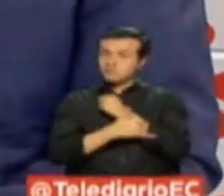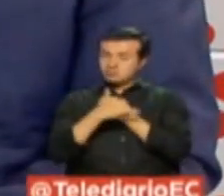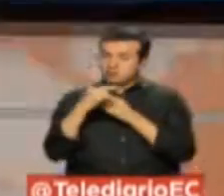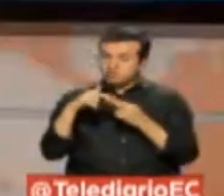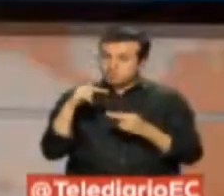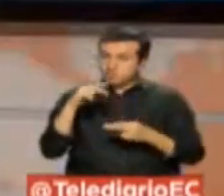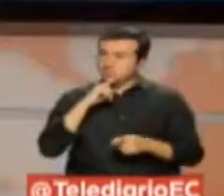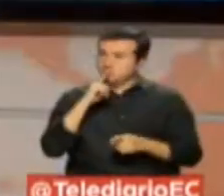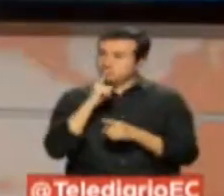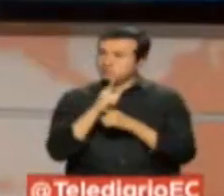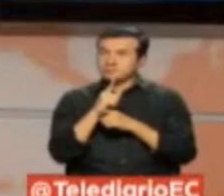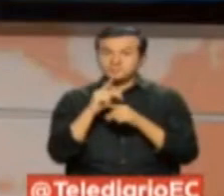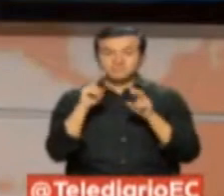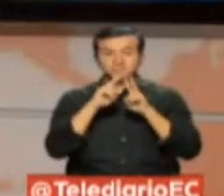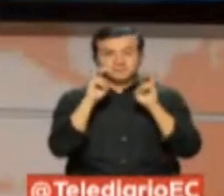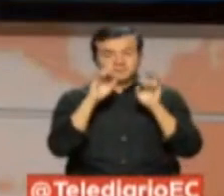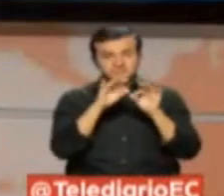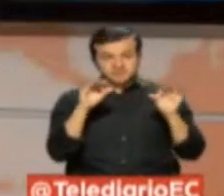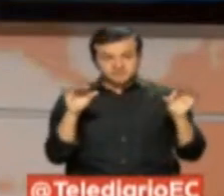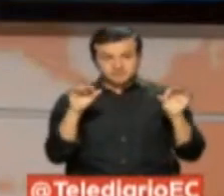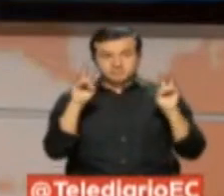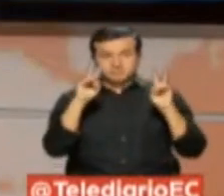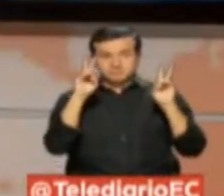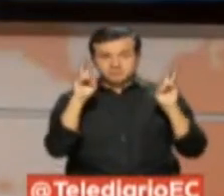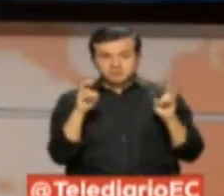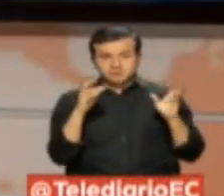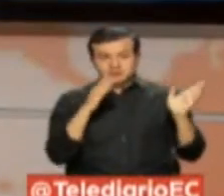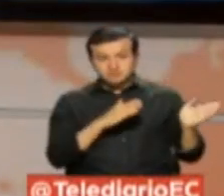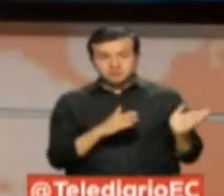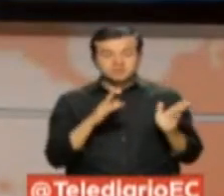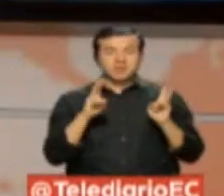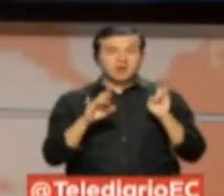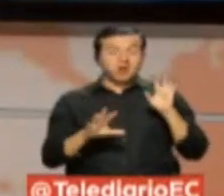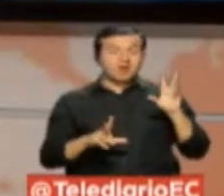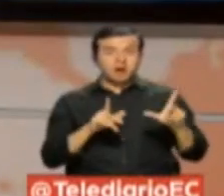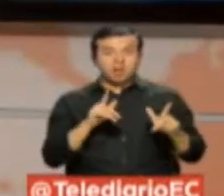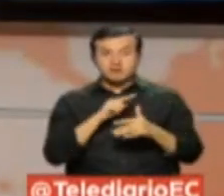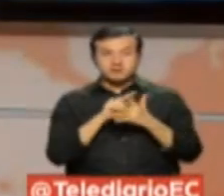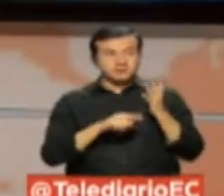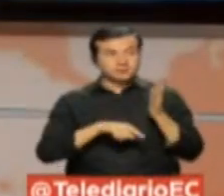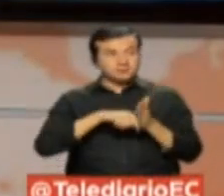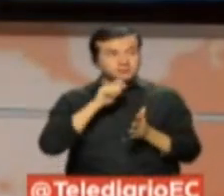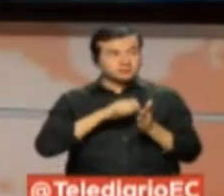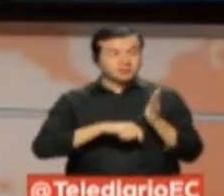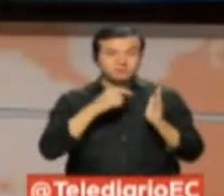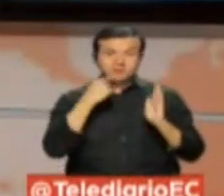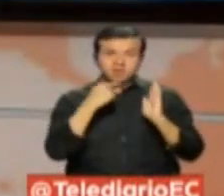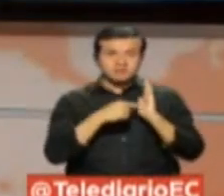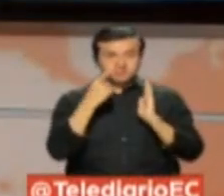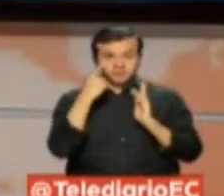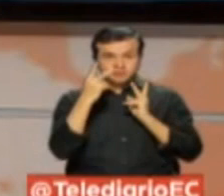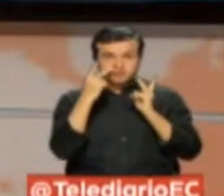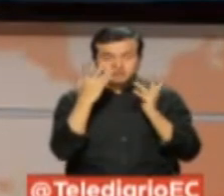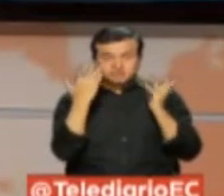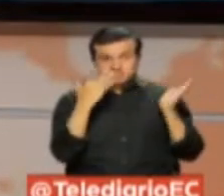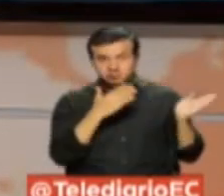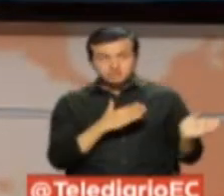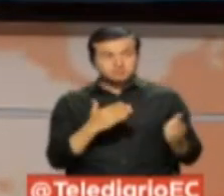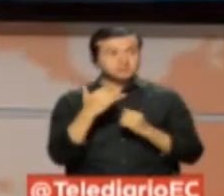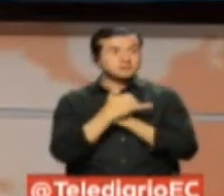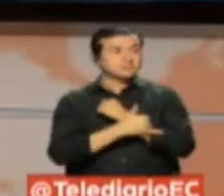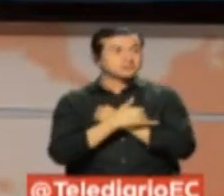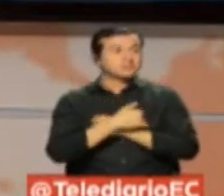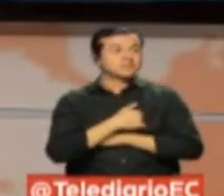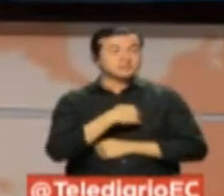región. Definitivamente, temas de calidad y temas de anticorrupción en contratos como los que nosotros hemos mantenido con la China